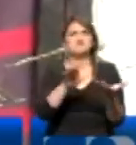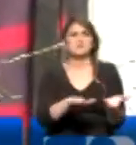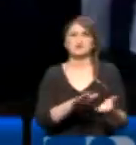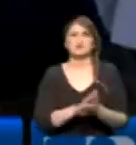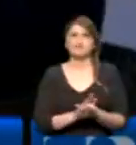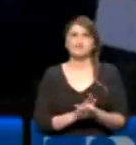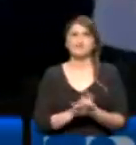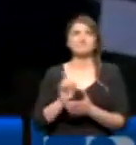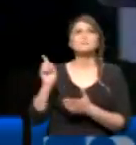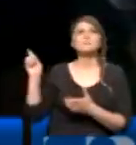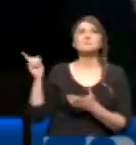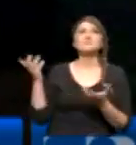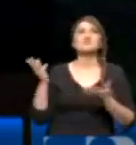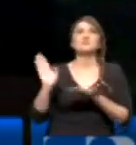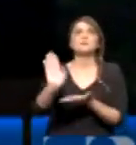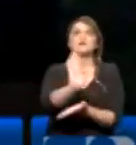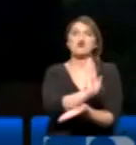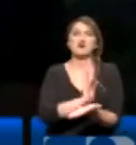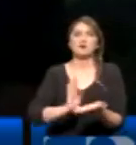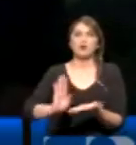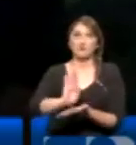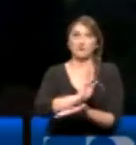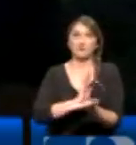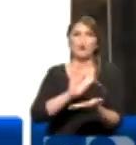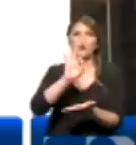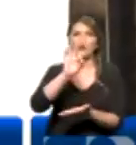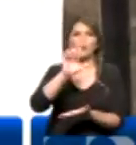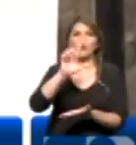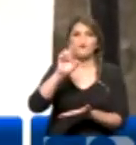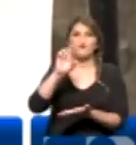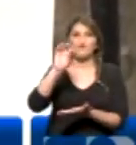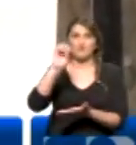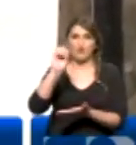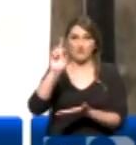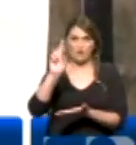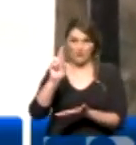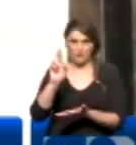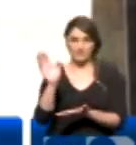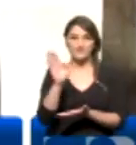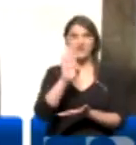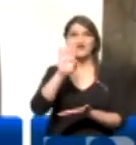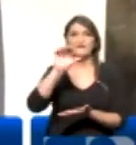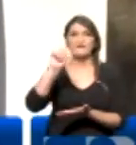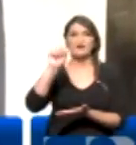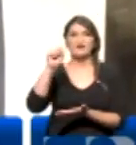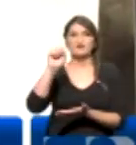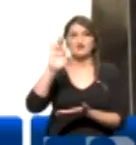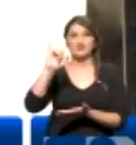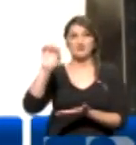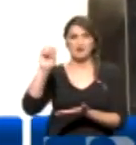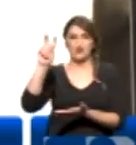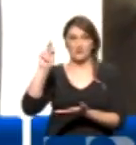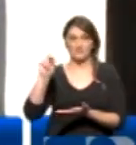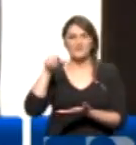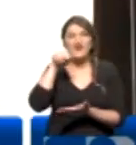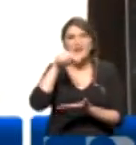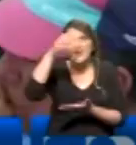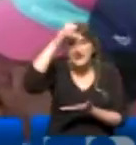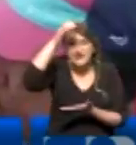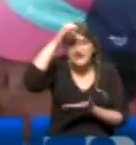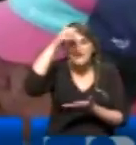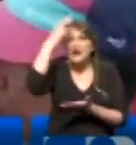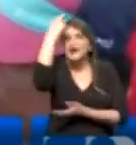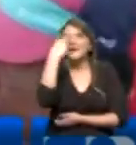el bloque ocho de flor de bastión noroeste de la ciudad un joven de 28 años que seguía un tratamiento para vencer su adicción a las drogas falleció